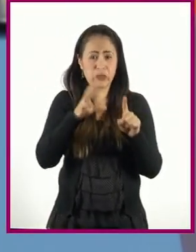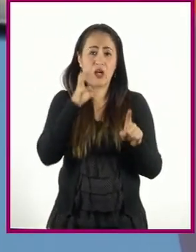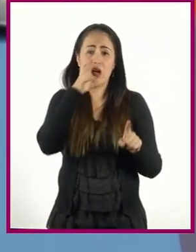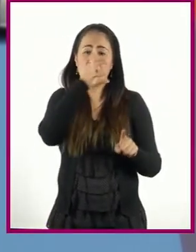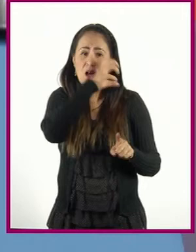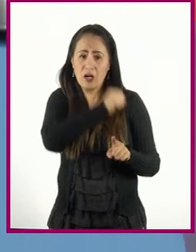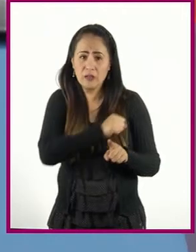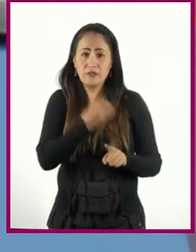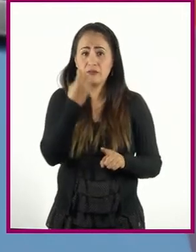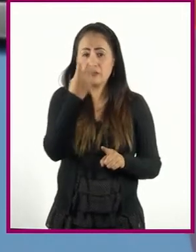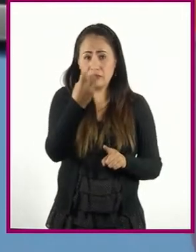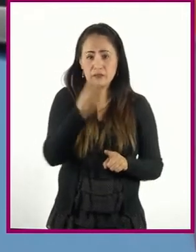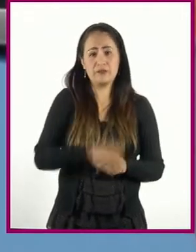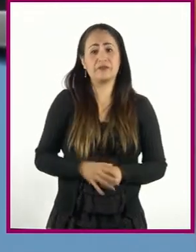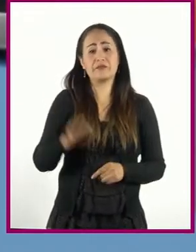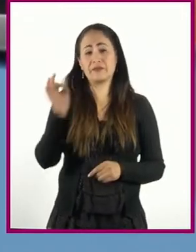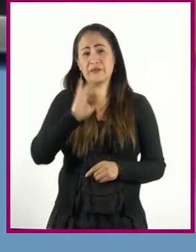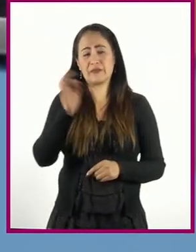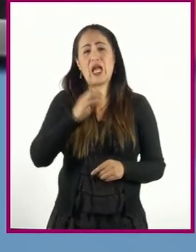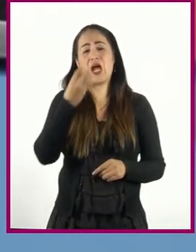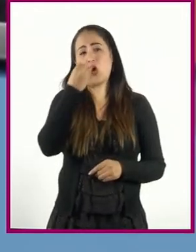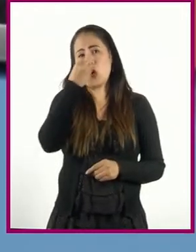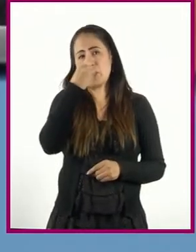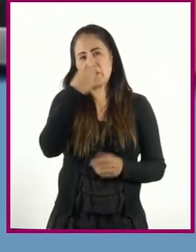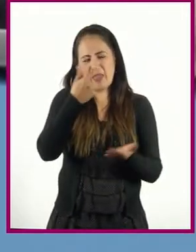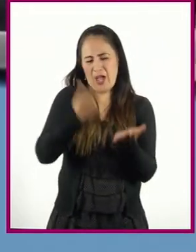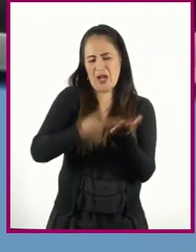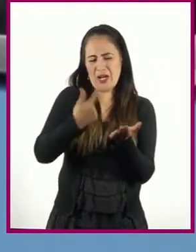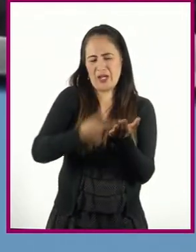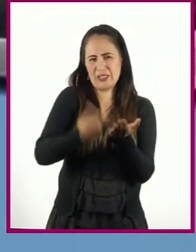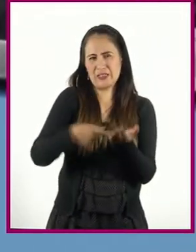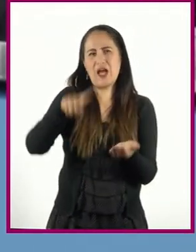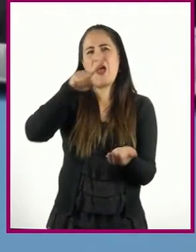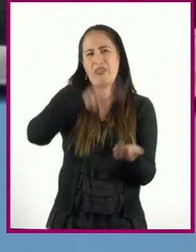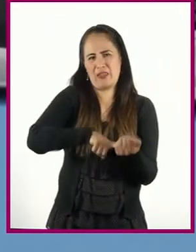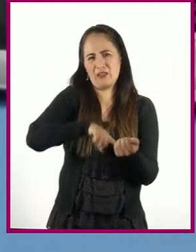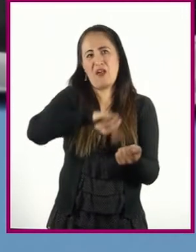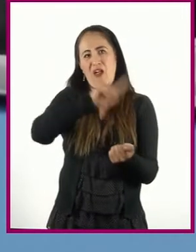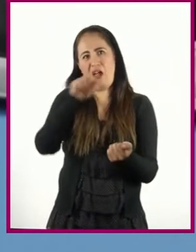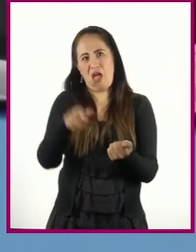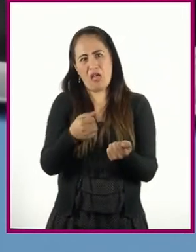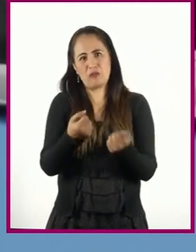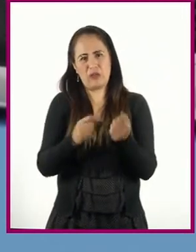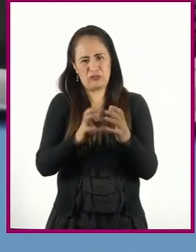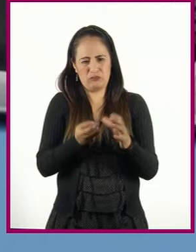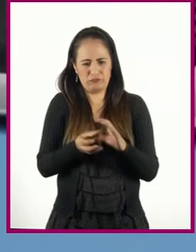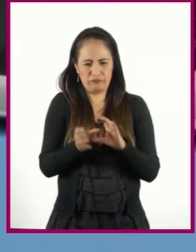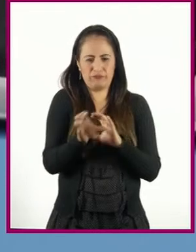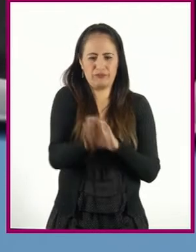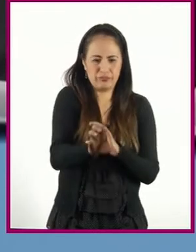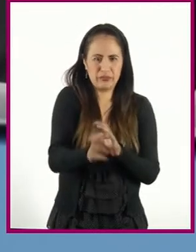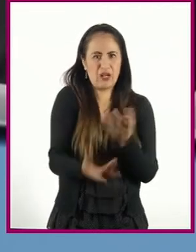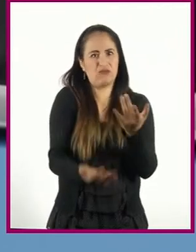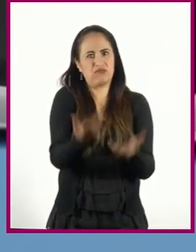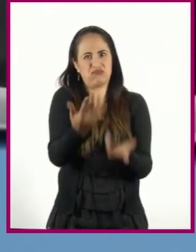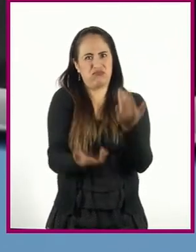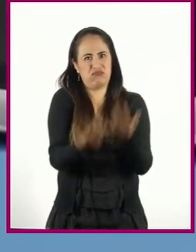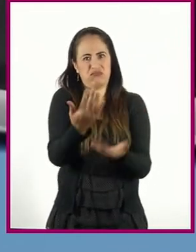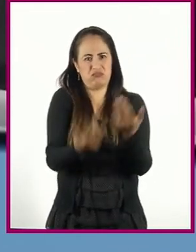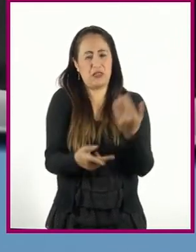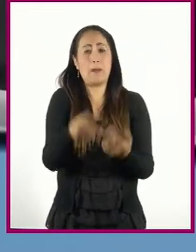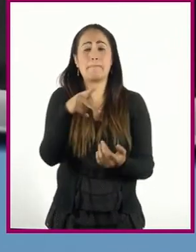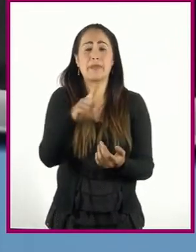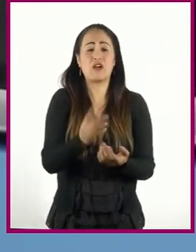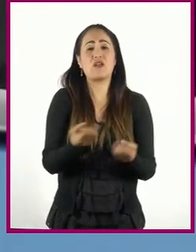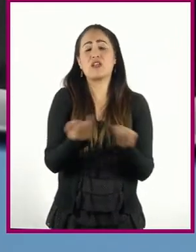puede hacer que alimentos muy grasosos se quemen cuando se ponen dentro del microondas, mientras que los alimentos con alto contenido